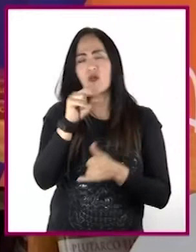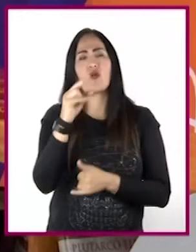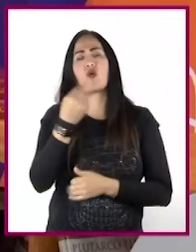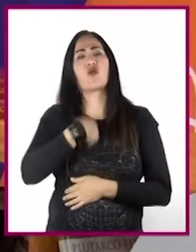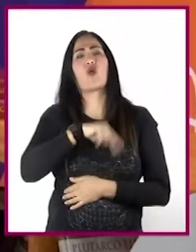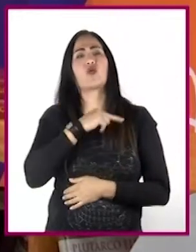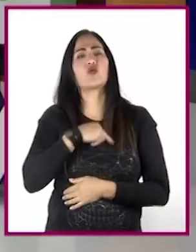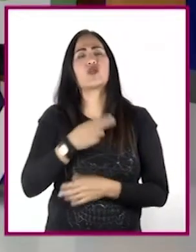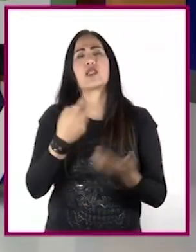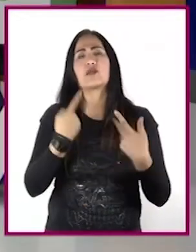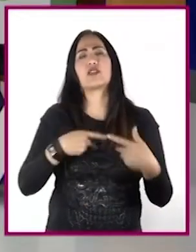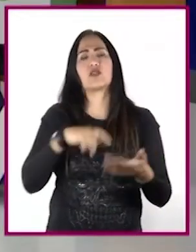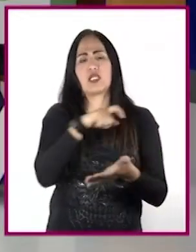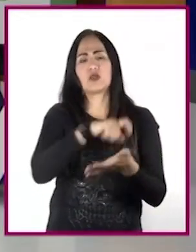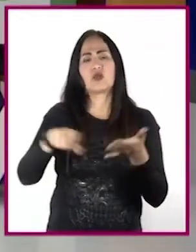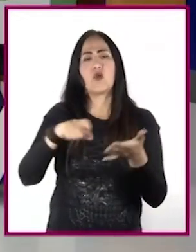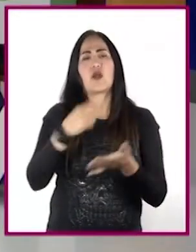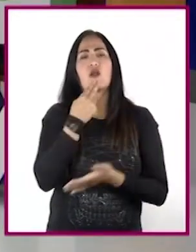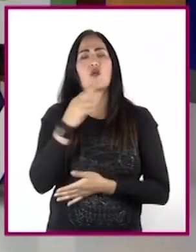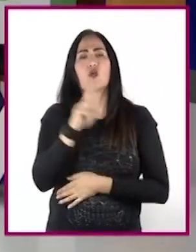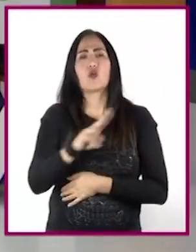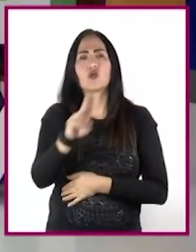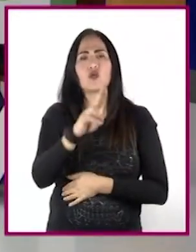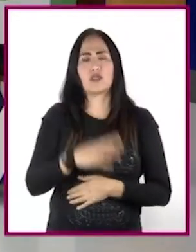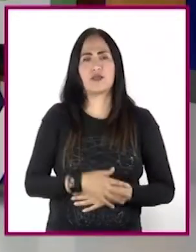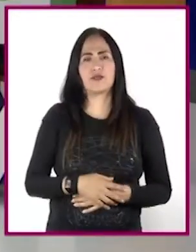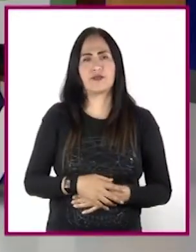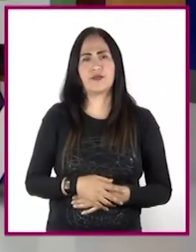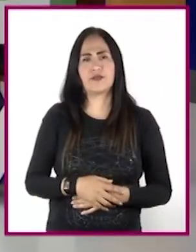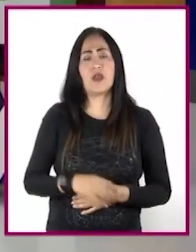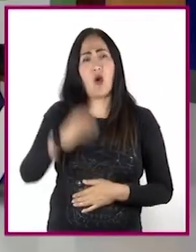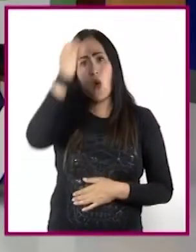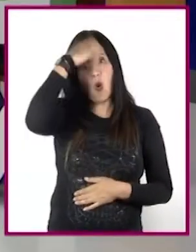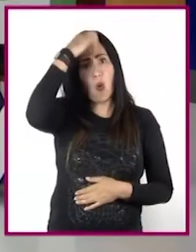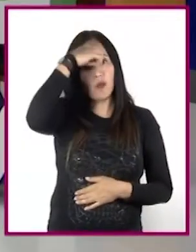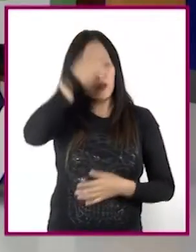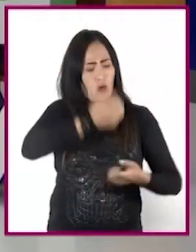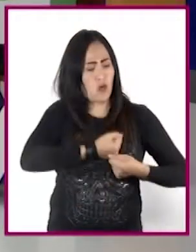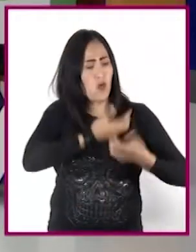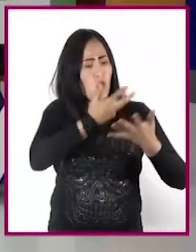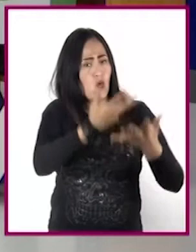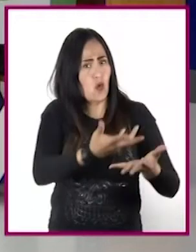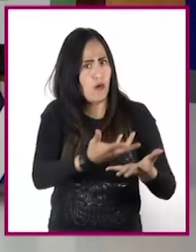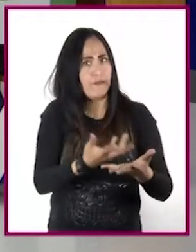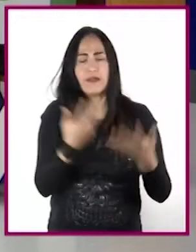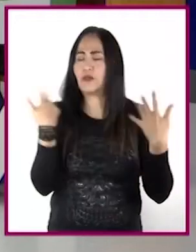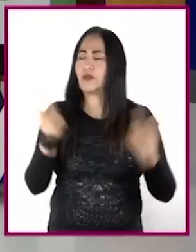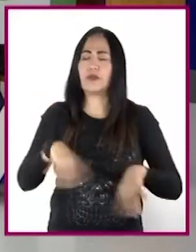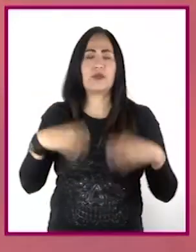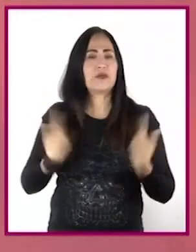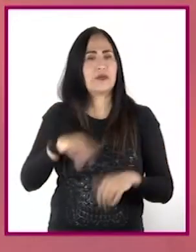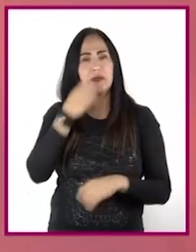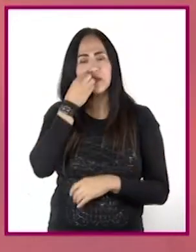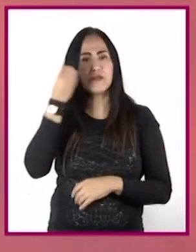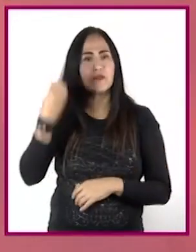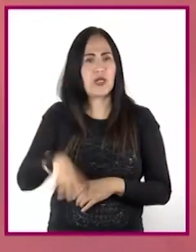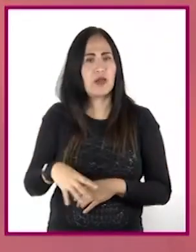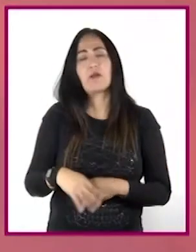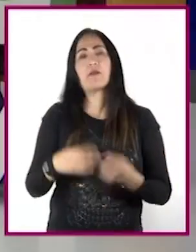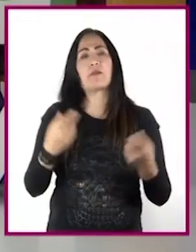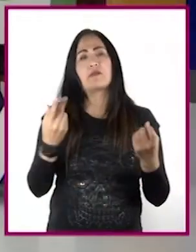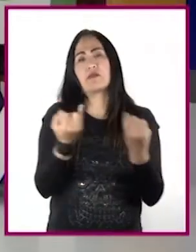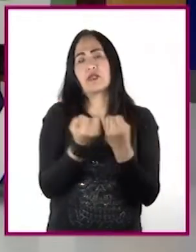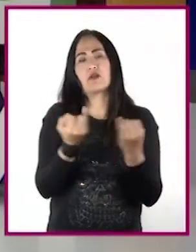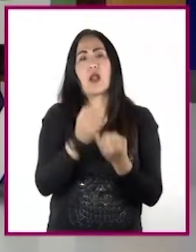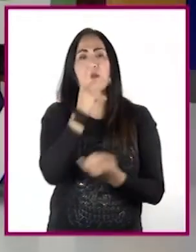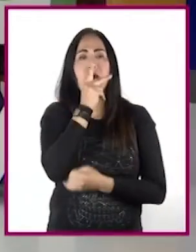consumidores. La oportunidad para externar nuestra opinión es formidable, hasta para convencer a nuestros papás